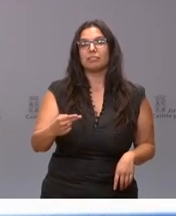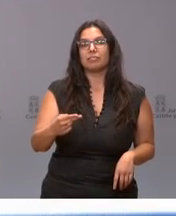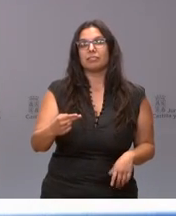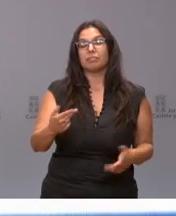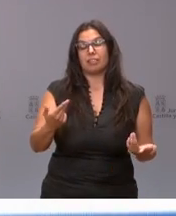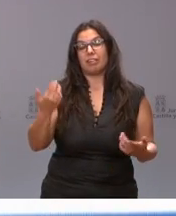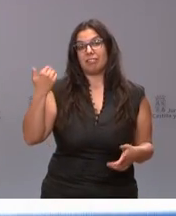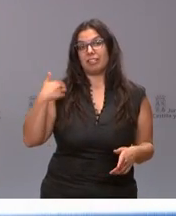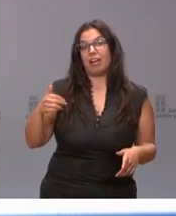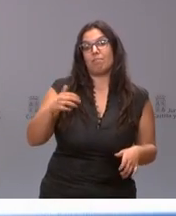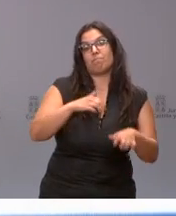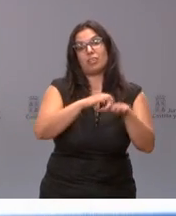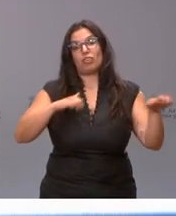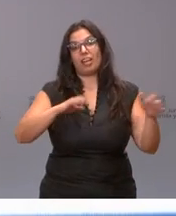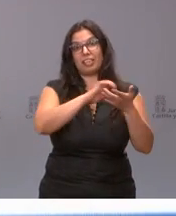leoneses